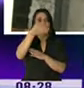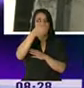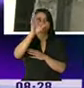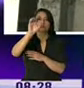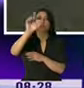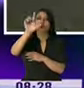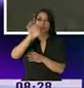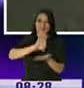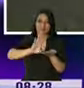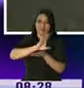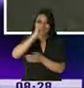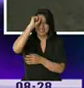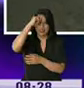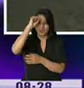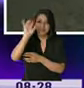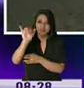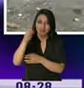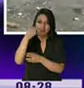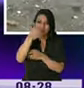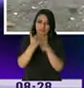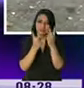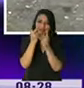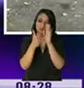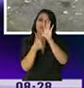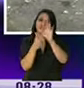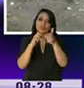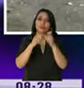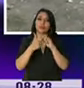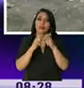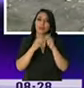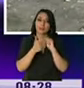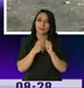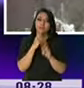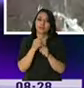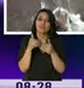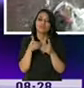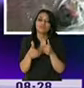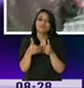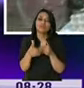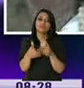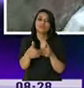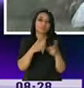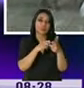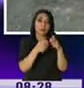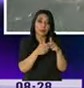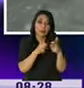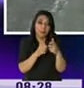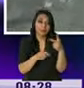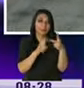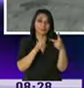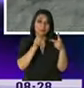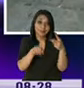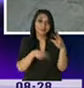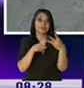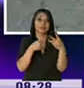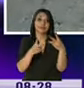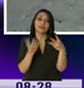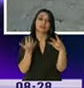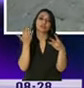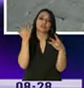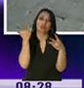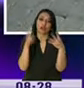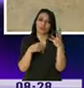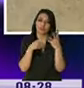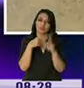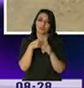cual presentamos ya la problemática, porque vamos un poco viendo cuáles son los problemas para luego contar las historias y también lo positivo que